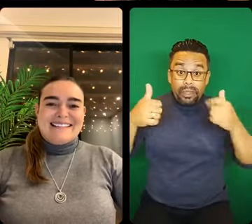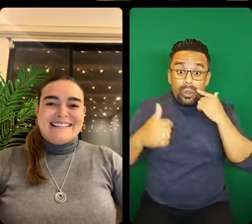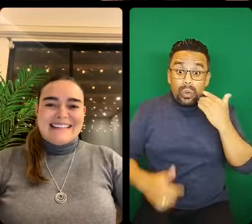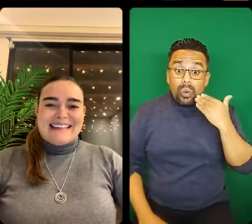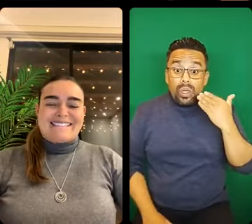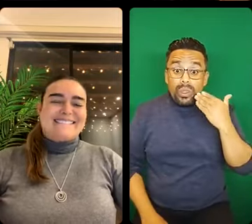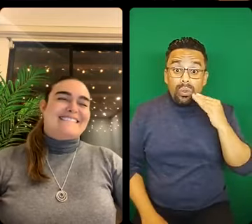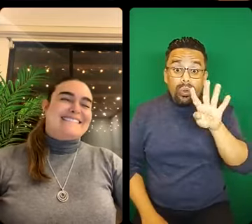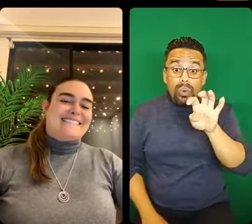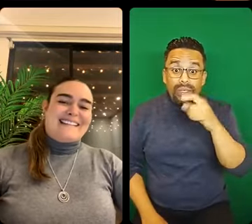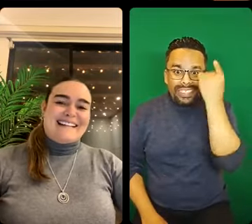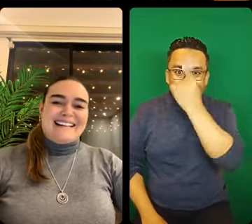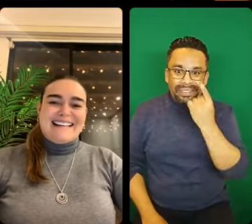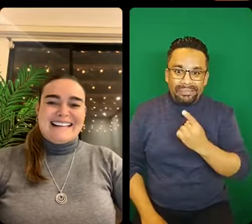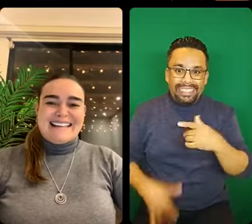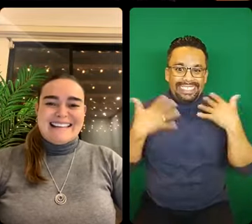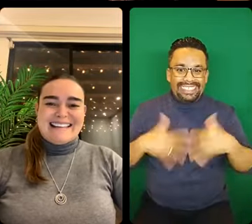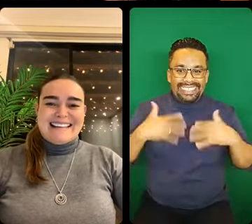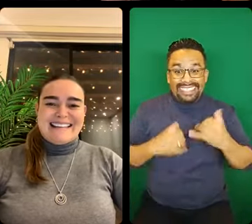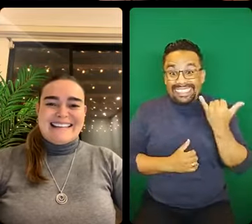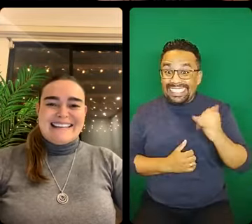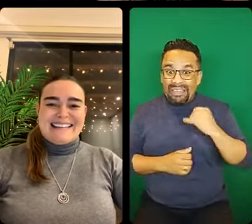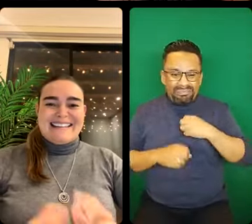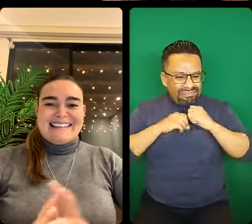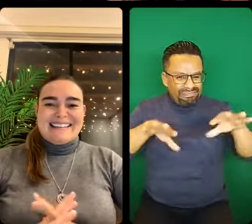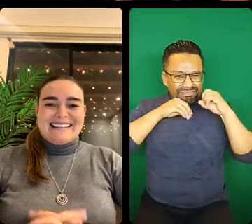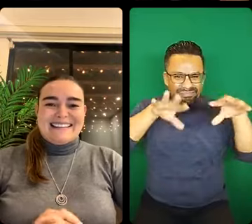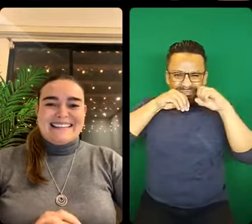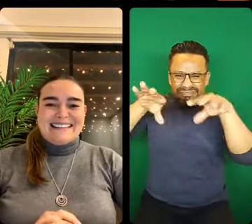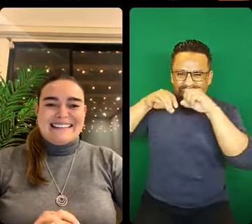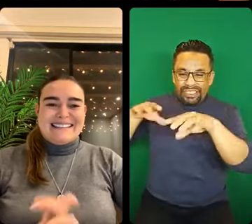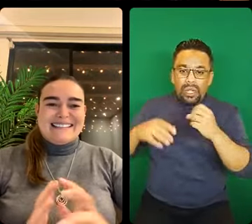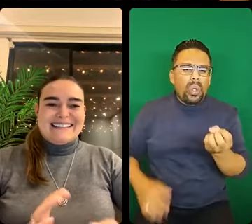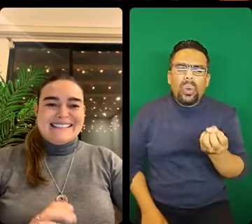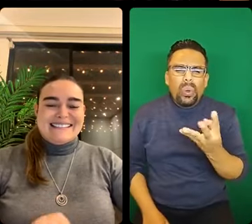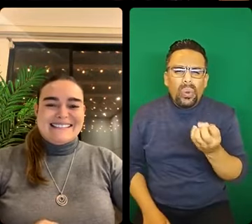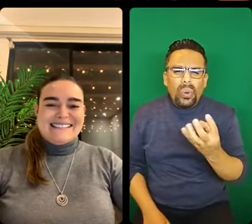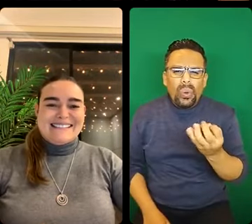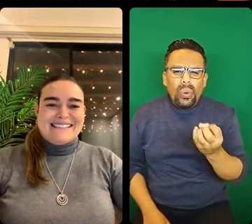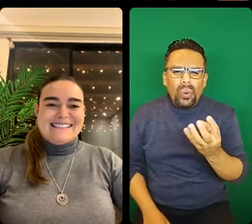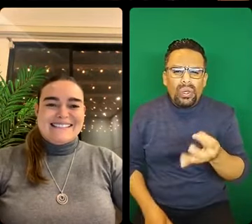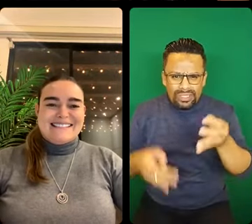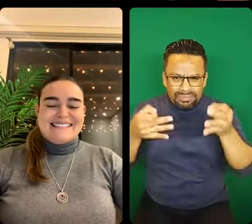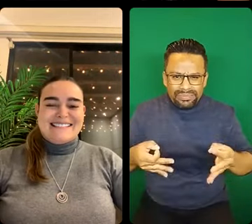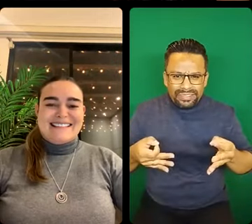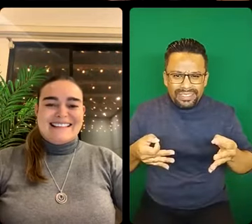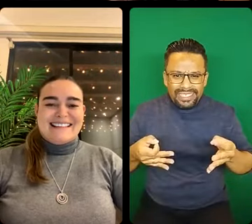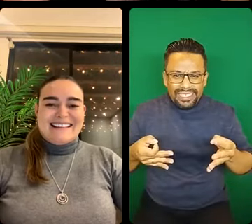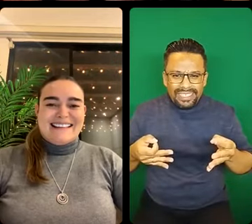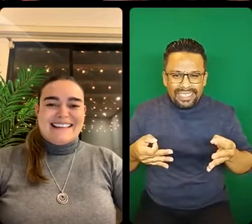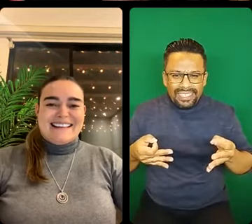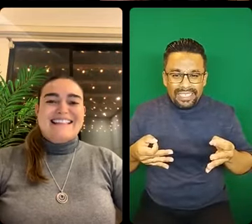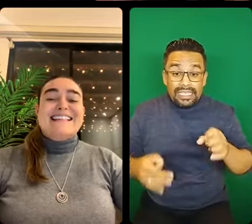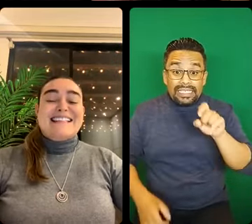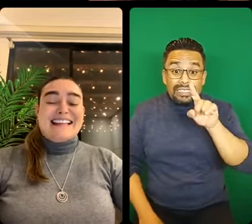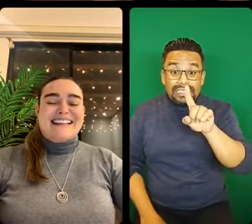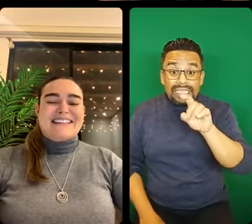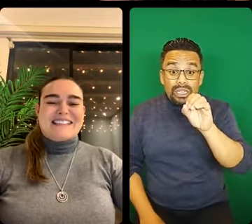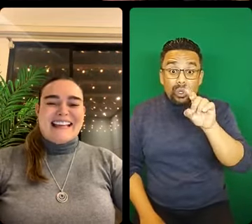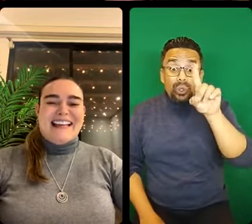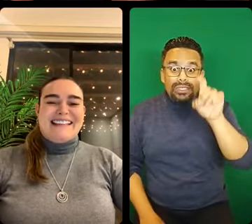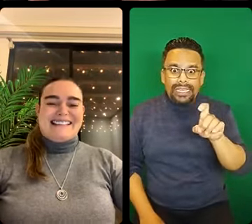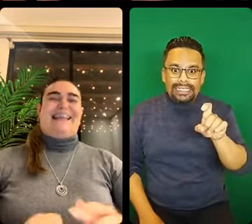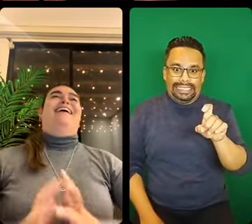campañas publicitarias de todos tus cortometrajes, que además creo, ¿cuántos cortos quedaron en la selección oficial de aficionados? 106 cortos